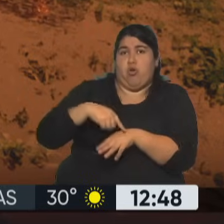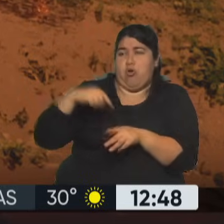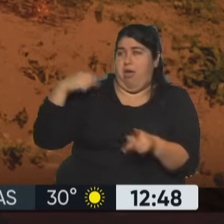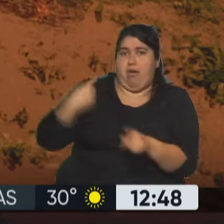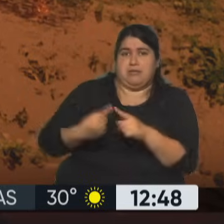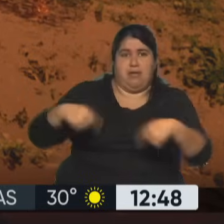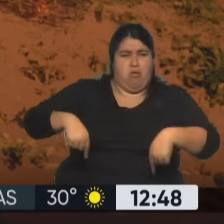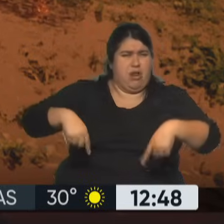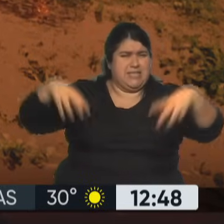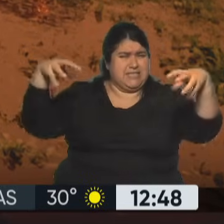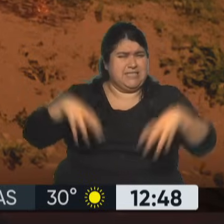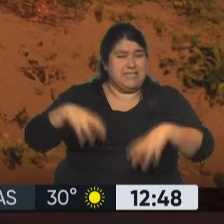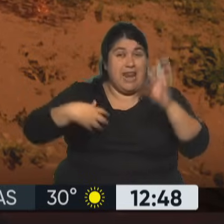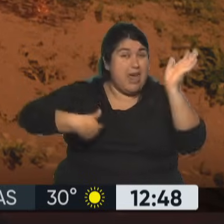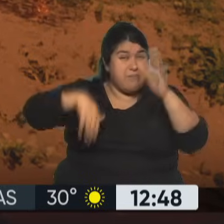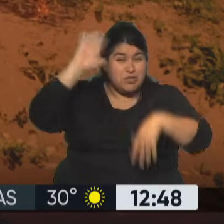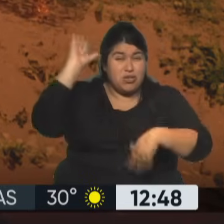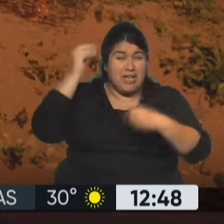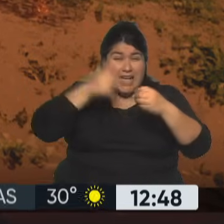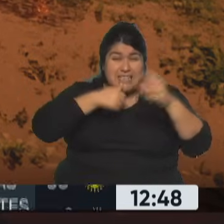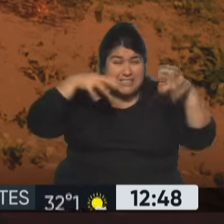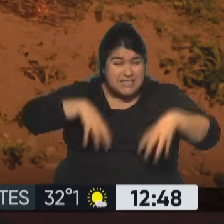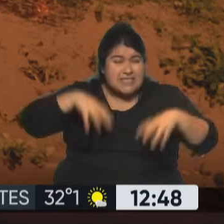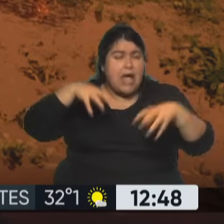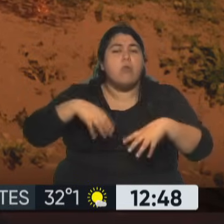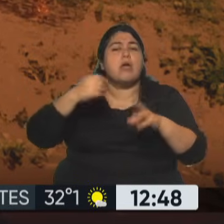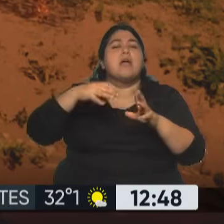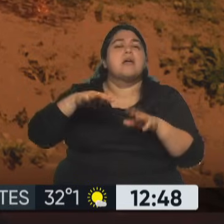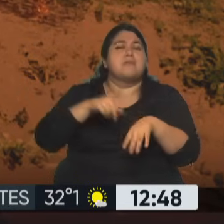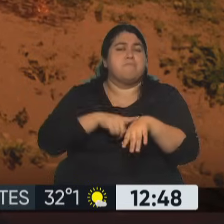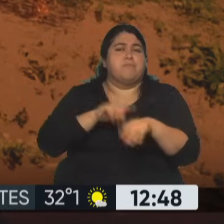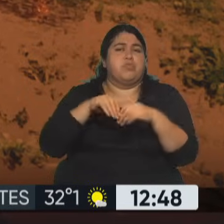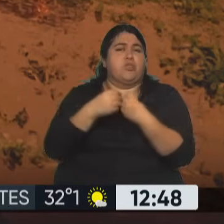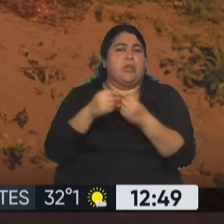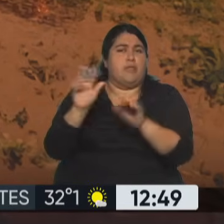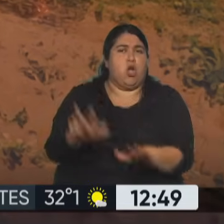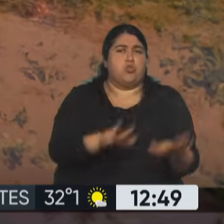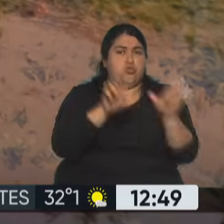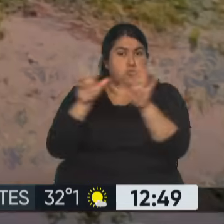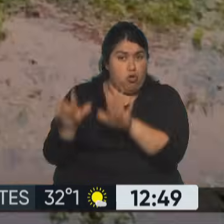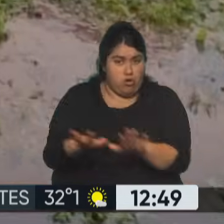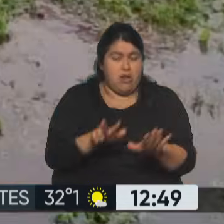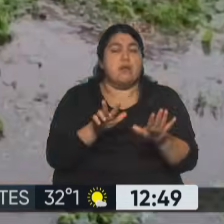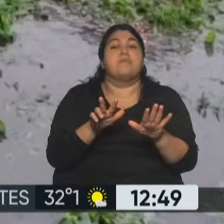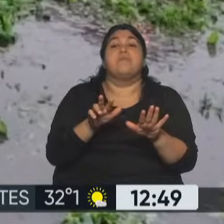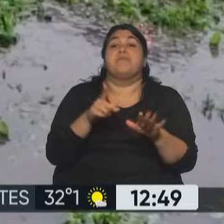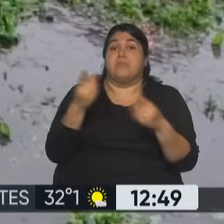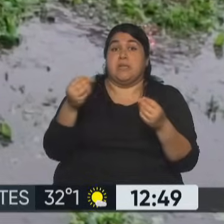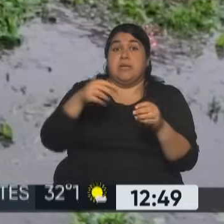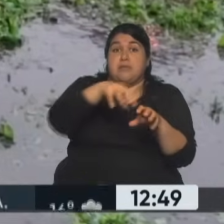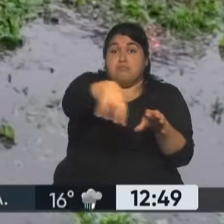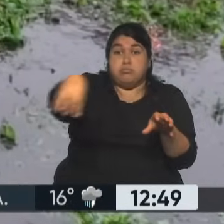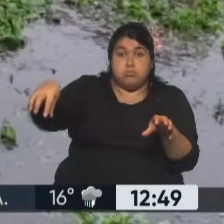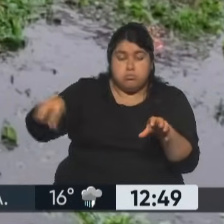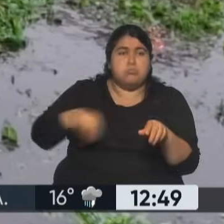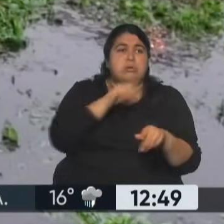el agravante de que la mayor parte de estas precipitaciones se dieron en un rango de 8 horas. Por eso, estos centros de evacuados para todas aquellas personas